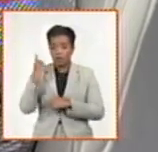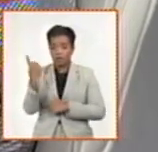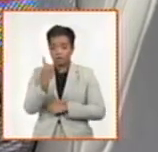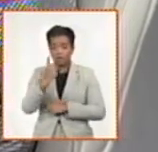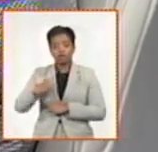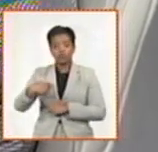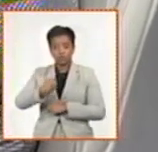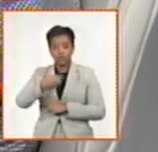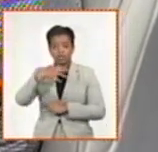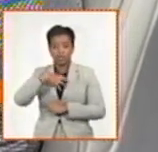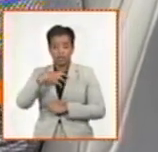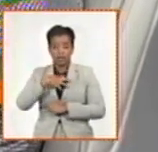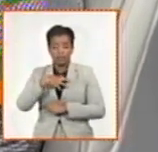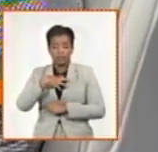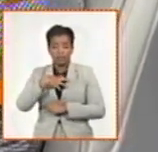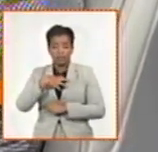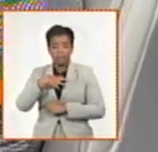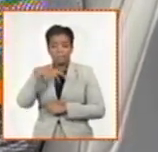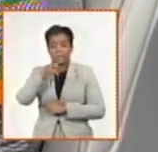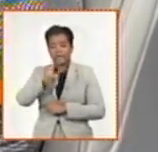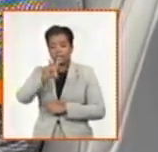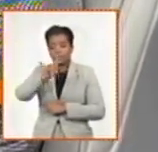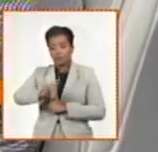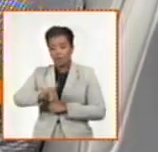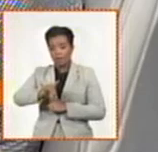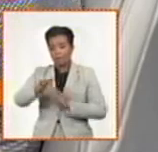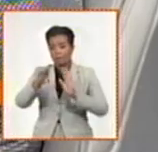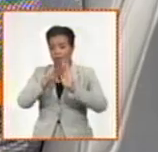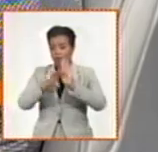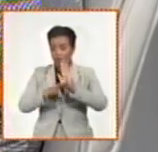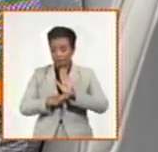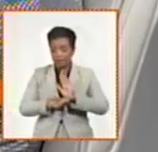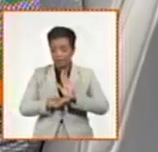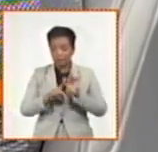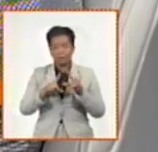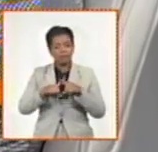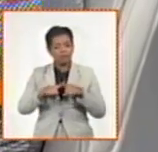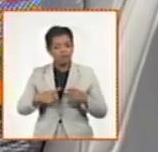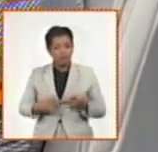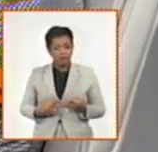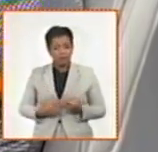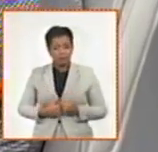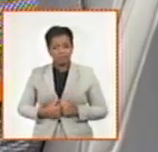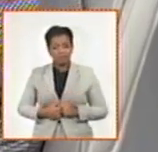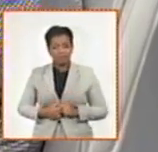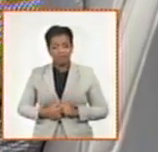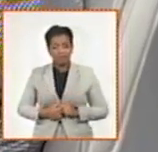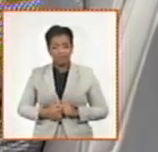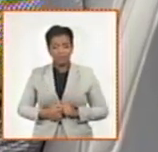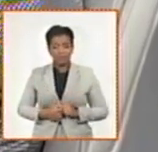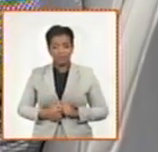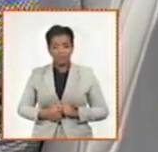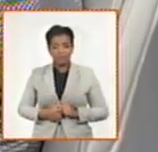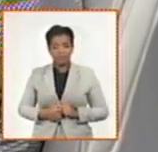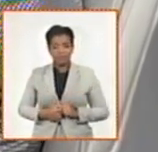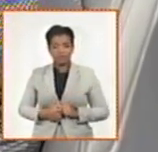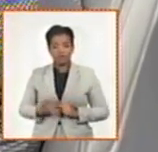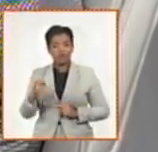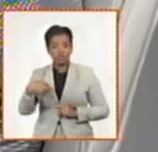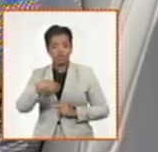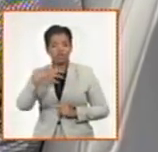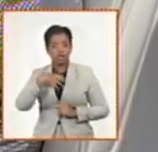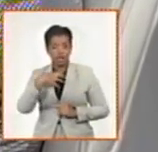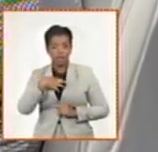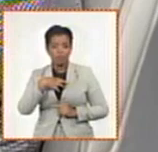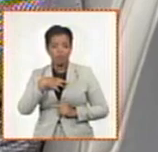cuenta que tenemos 29 subprogramas, incluso la granja urbana y suburbana. ¿Por qué? Porque nosotros tenemos un grupo de